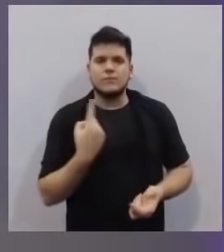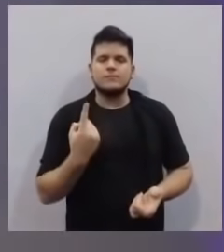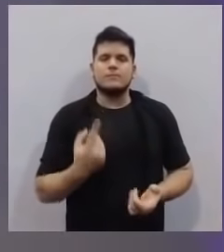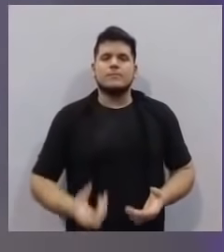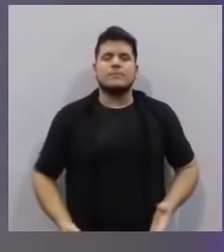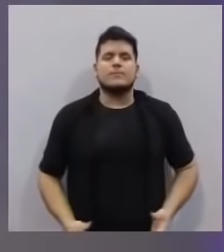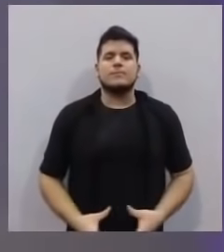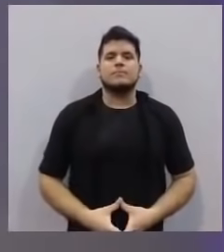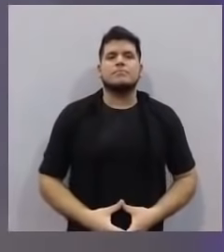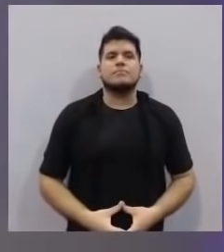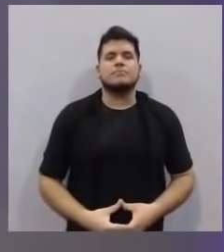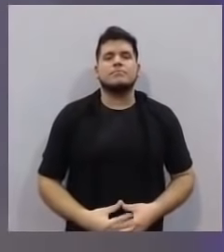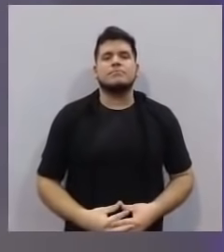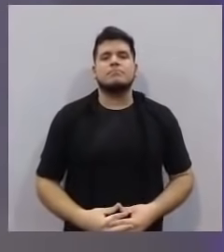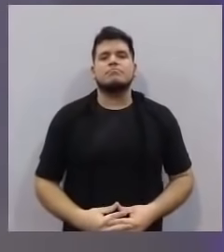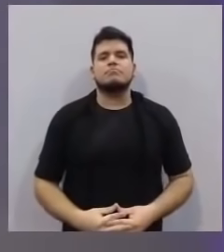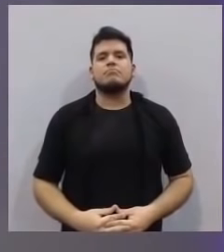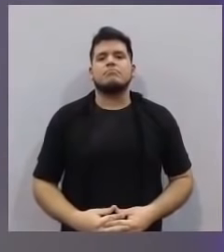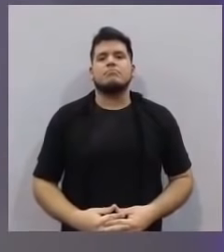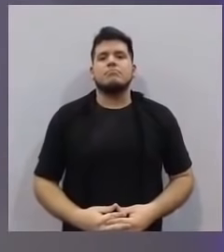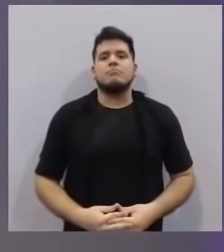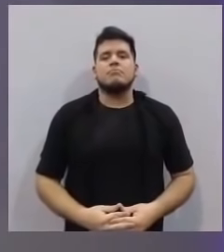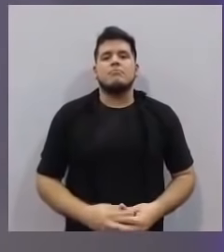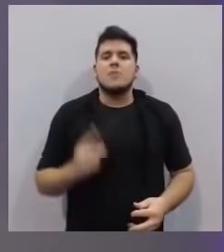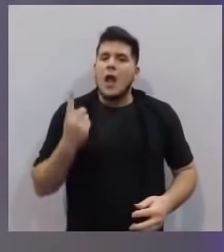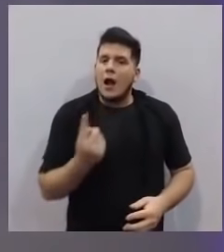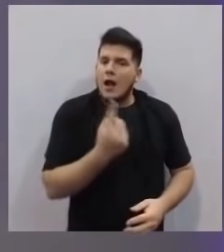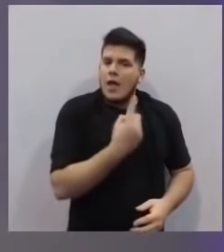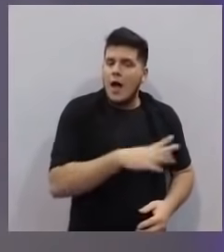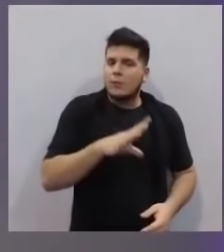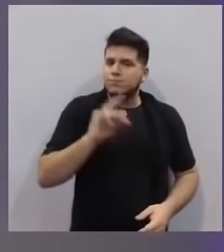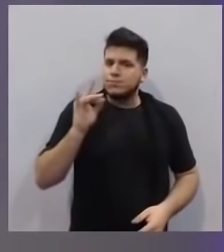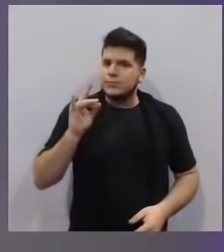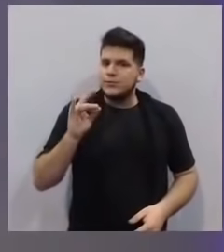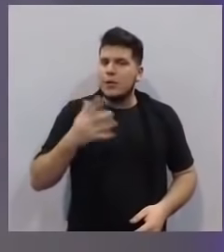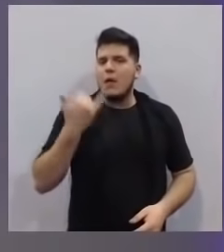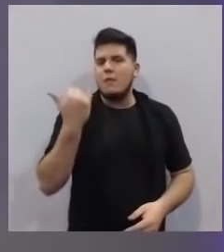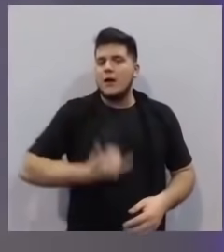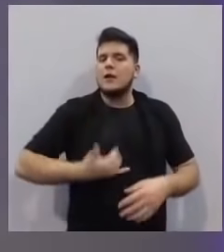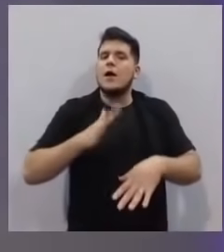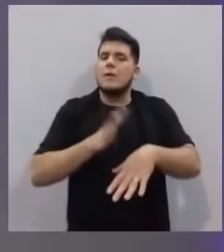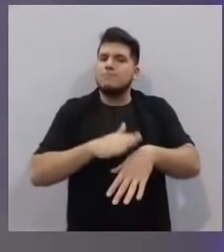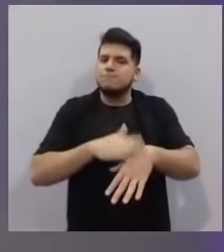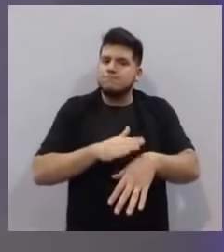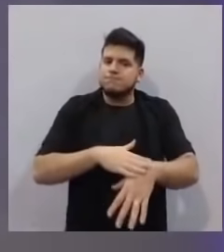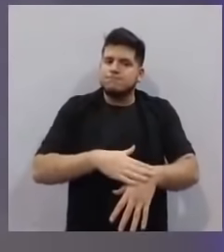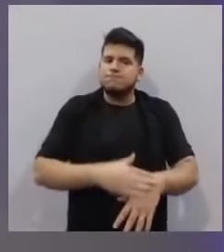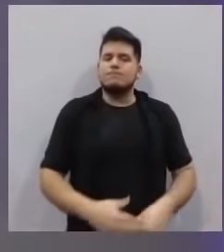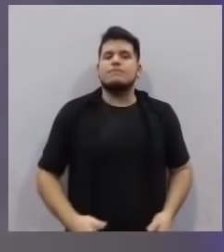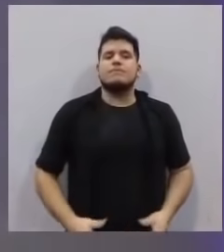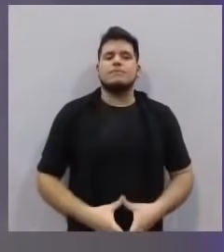cada decisión tiene sus consecuencias ahora si estamos dentro del marco de lo que establece dios los